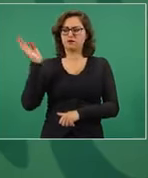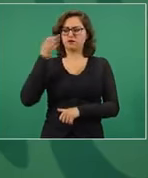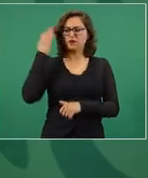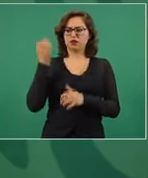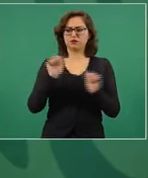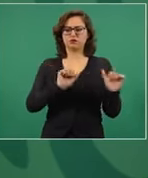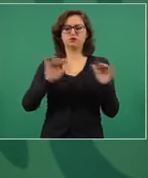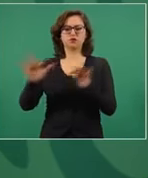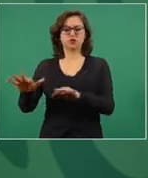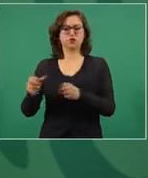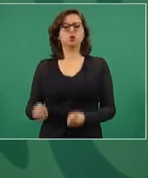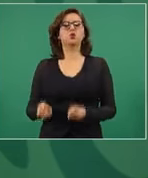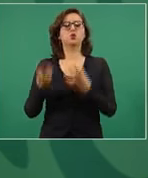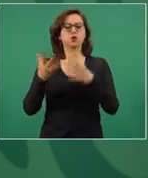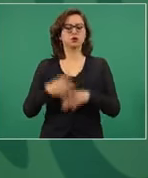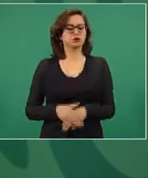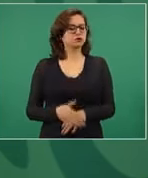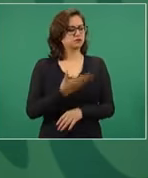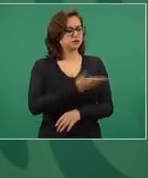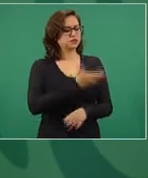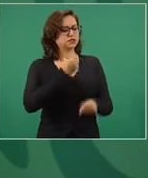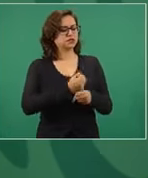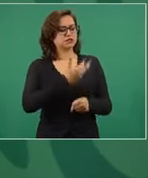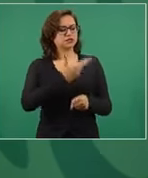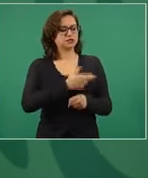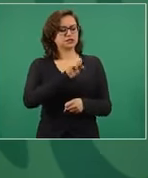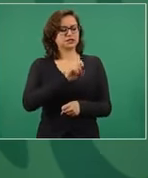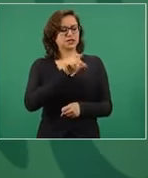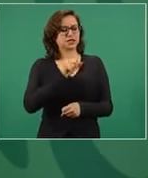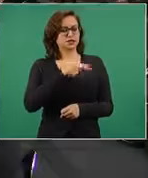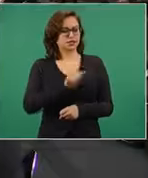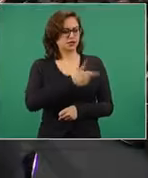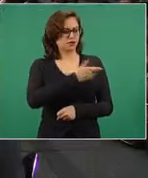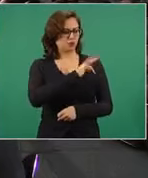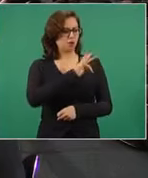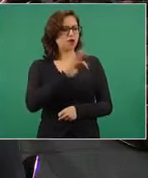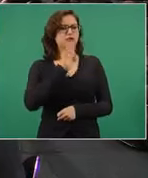de la Defensa que nos dé el número preciso, por favor.